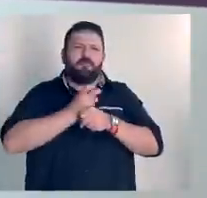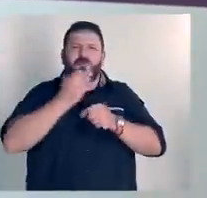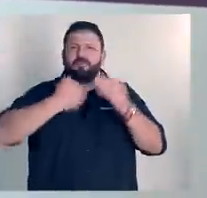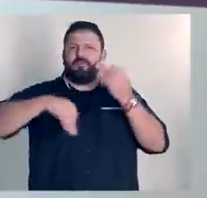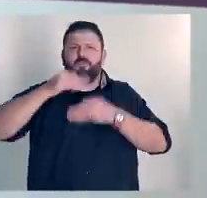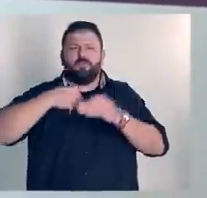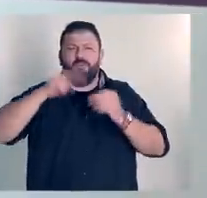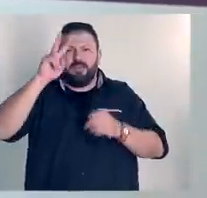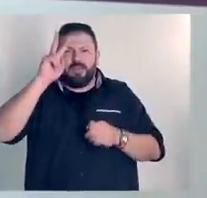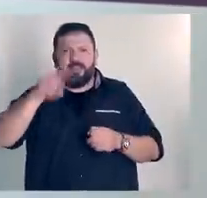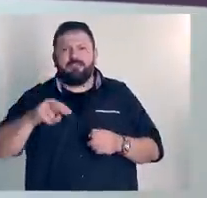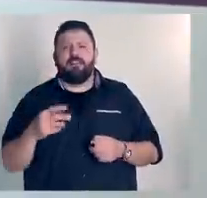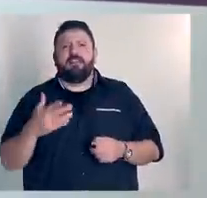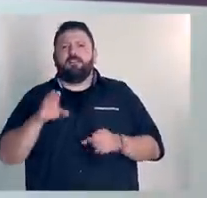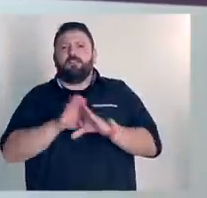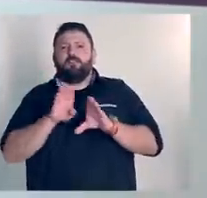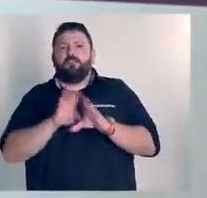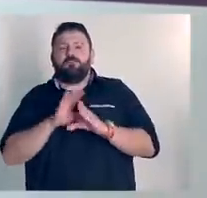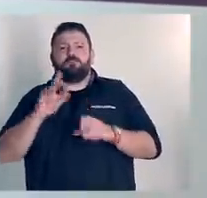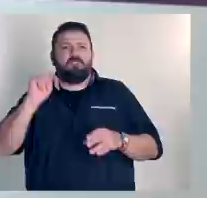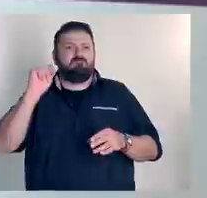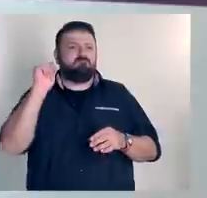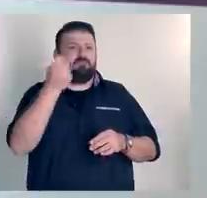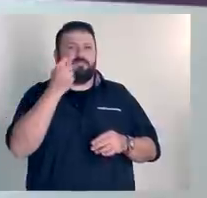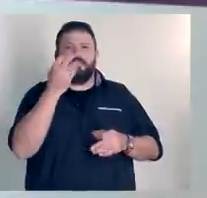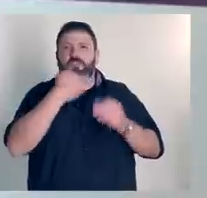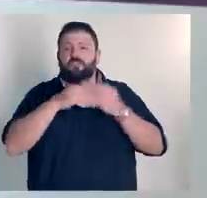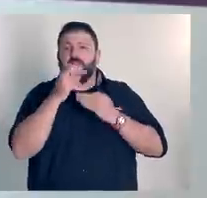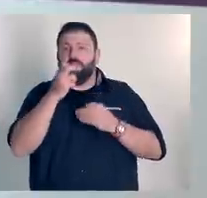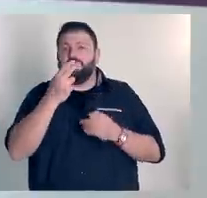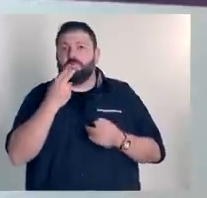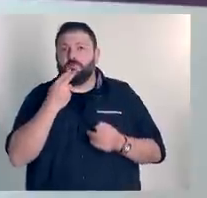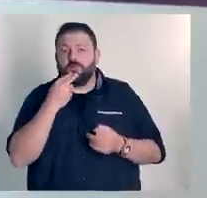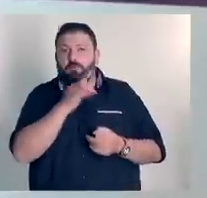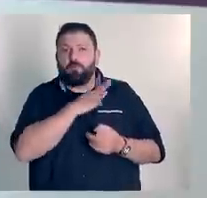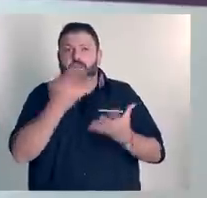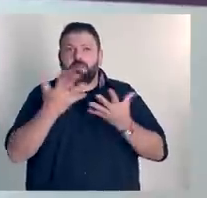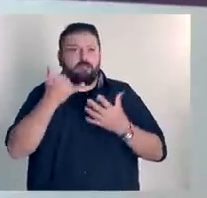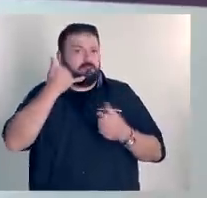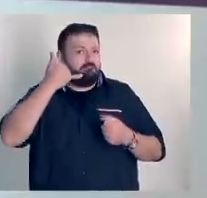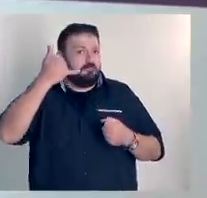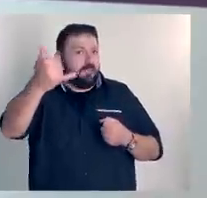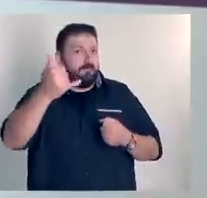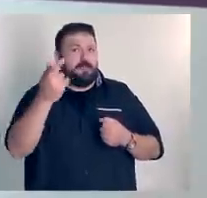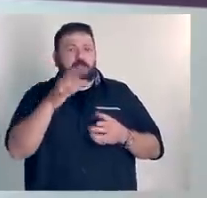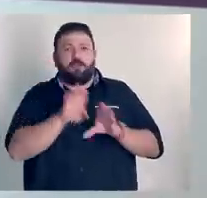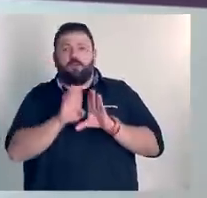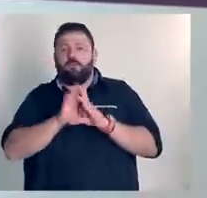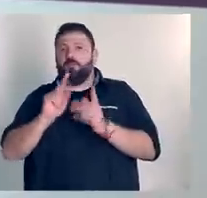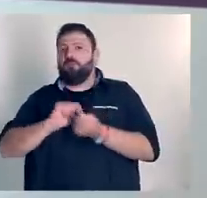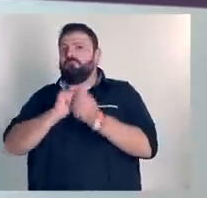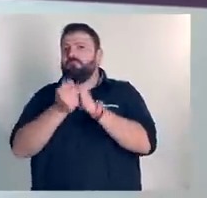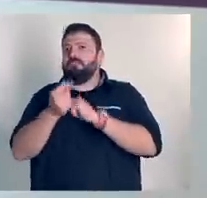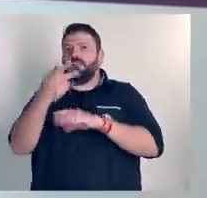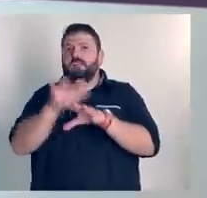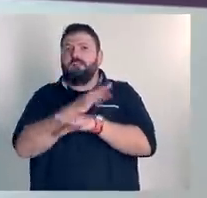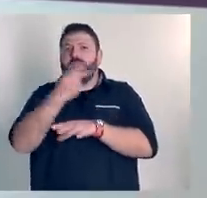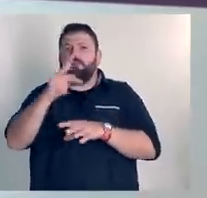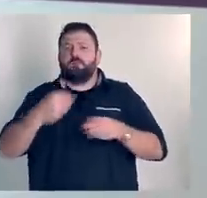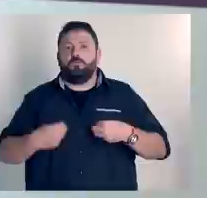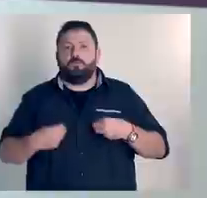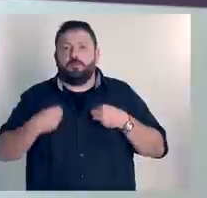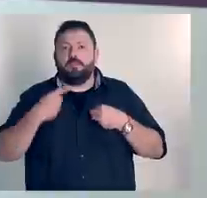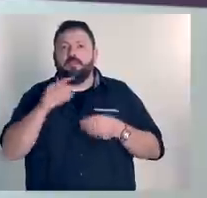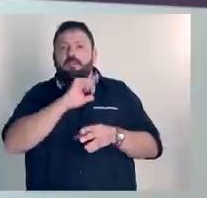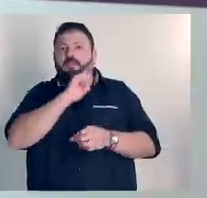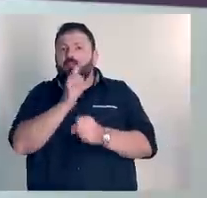la tecnología es que está en una invitación de tu parte y tú puedes ser esa llamada, ese mensaje que los haga transformar su vida, que los haga darse cuenta de que